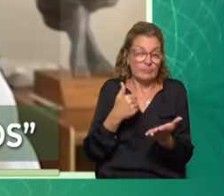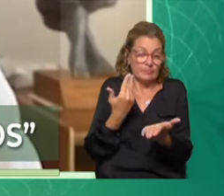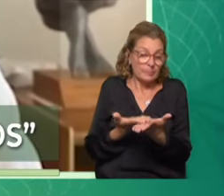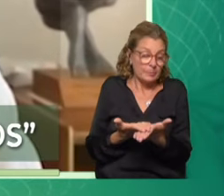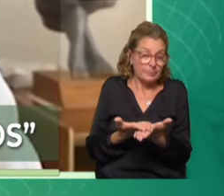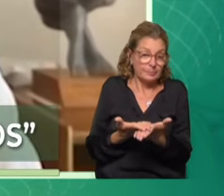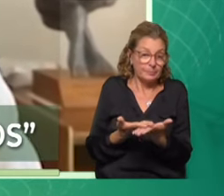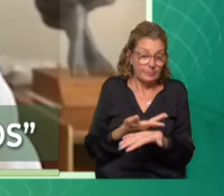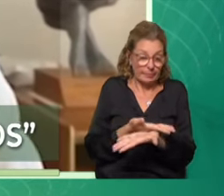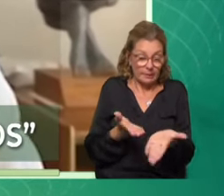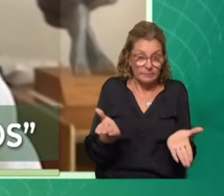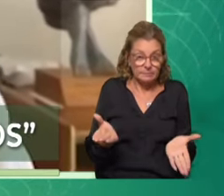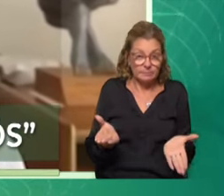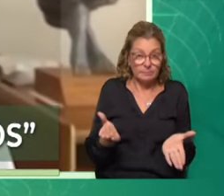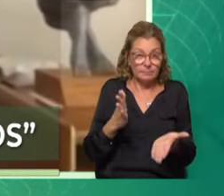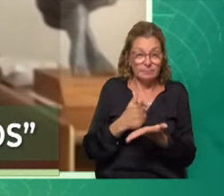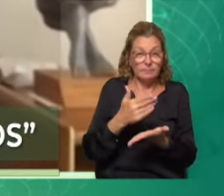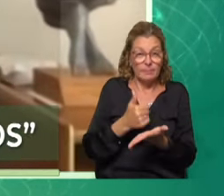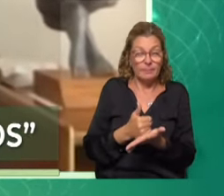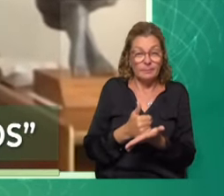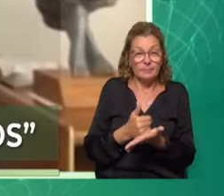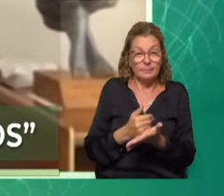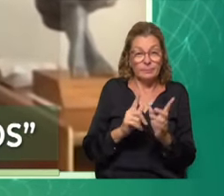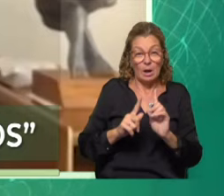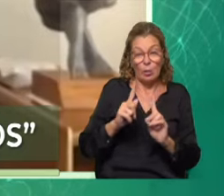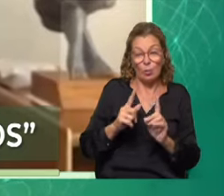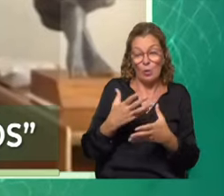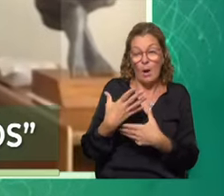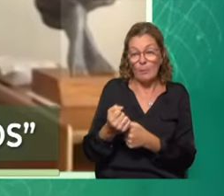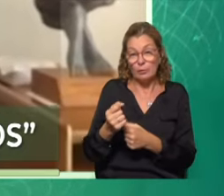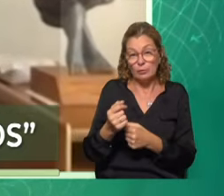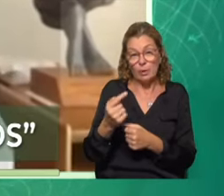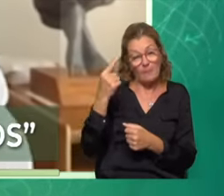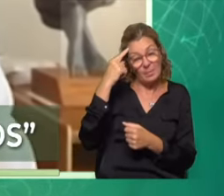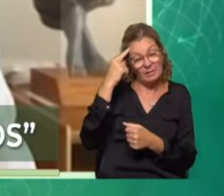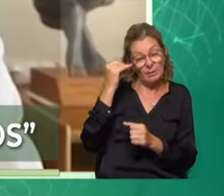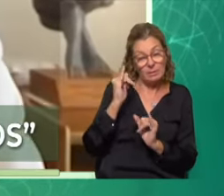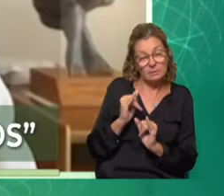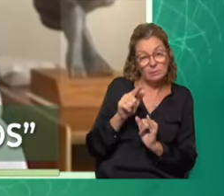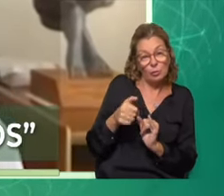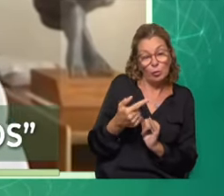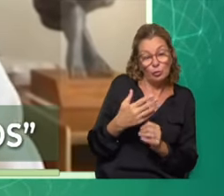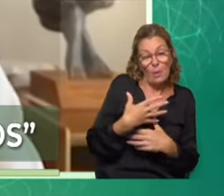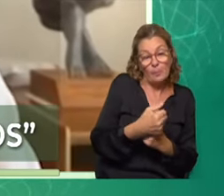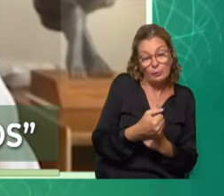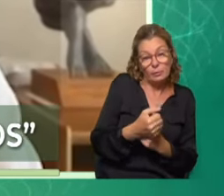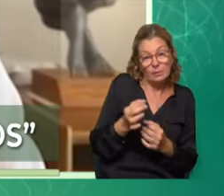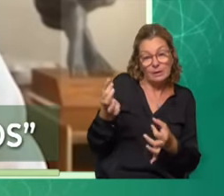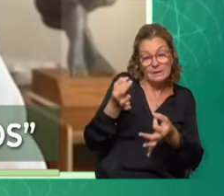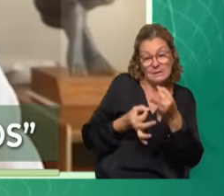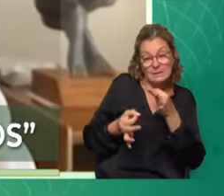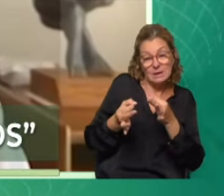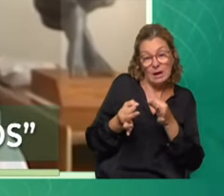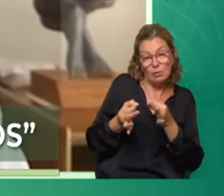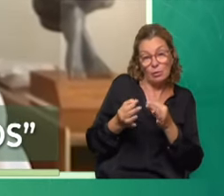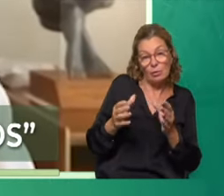plantearse un escenario en el departamento sin algunos apoyos que uno pensaba tener, con otros apoyos que van llegando y que se van